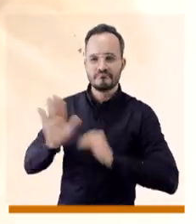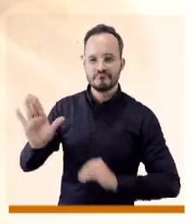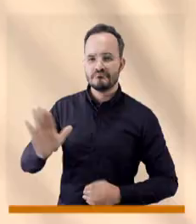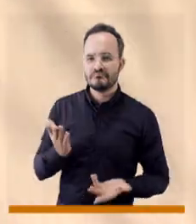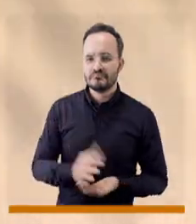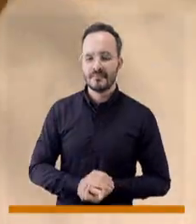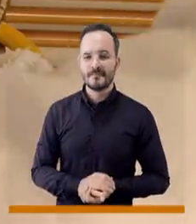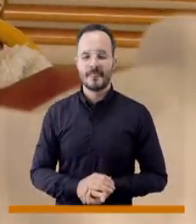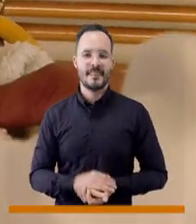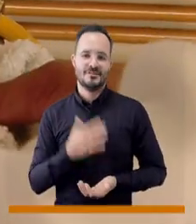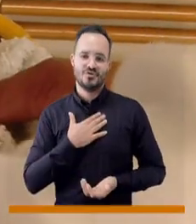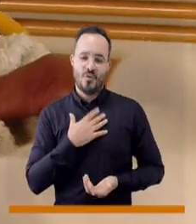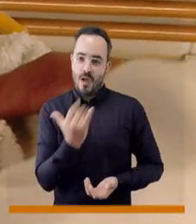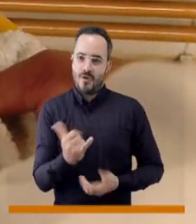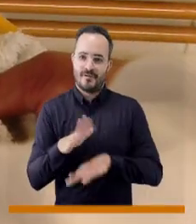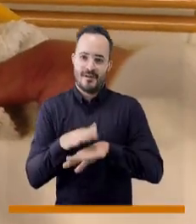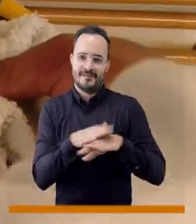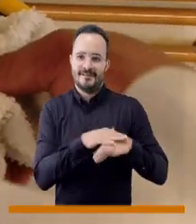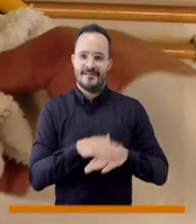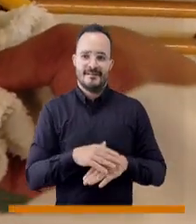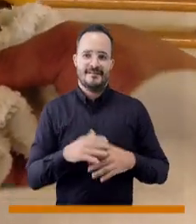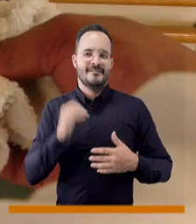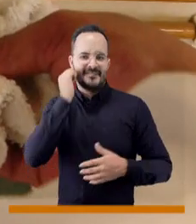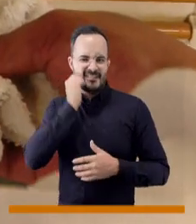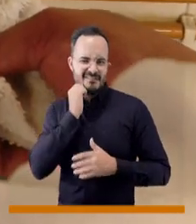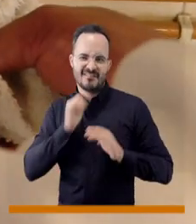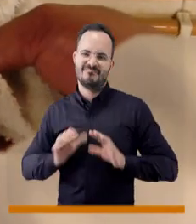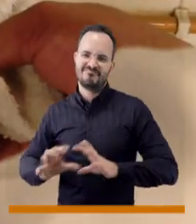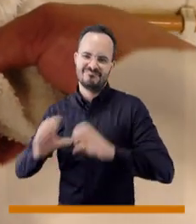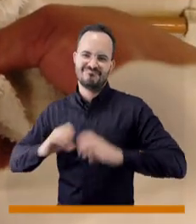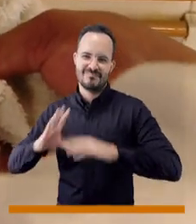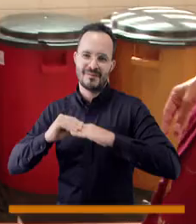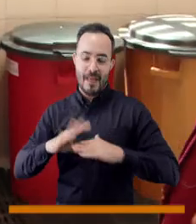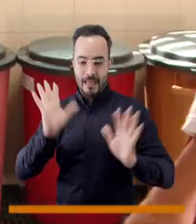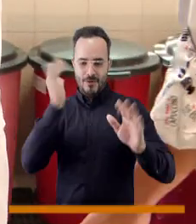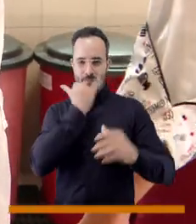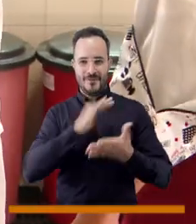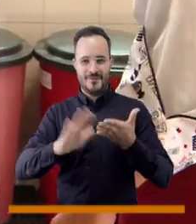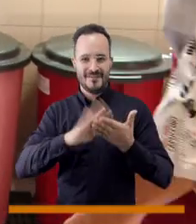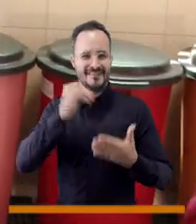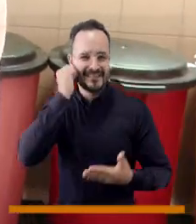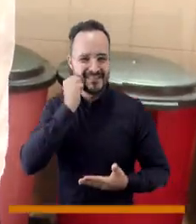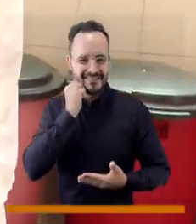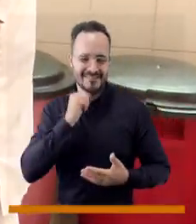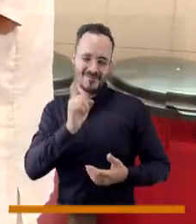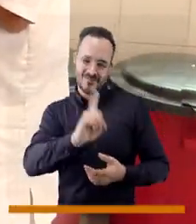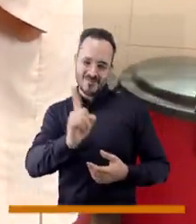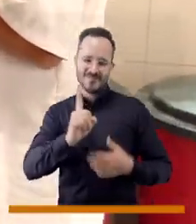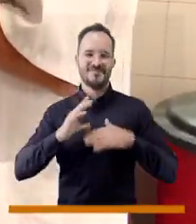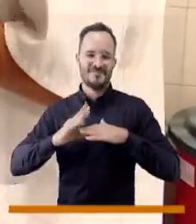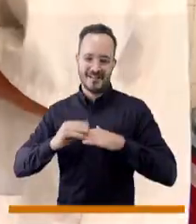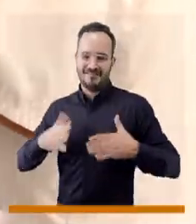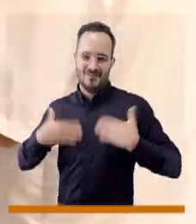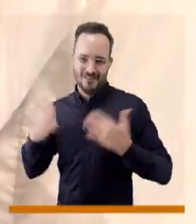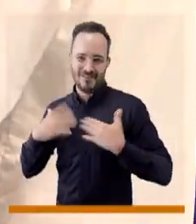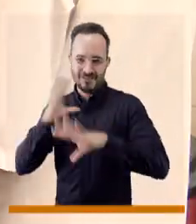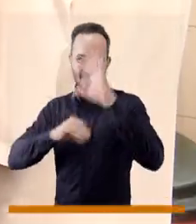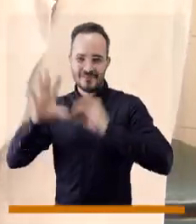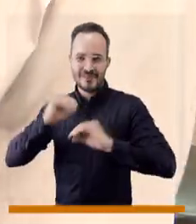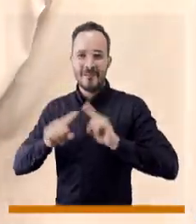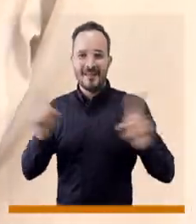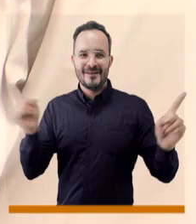¿Y tú en qué te estás formando particularmente? Ahora pues tristemente estoy en panadería, bueno, triste no, estoy